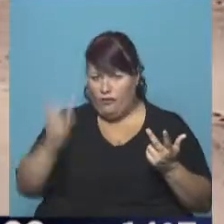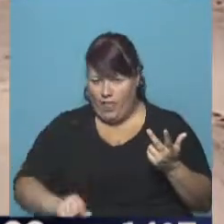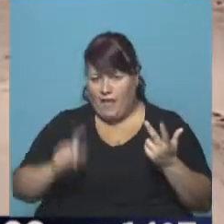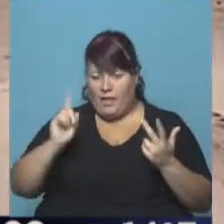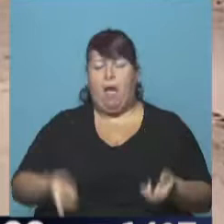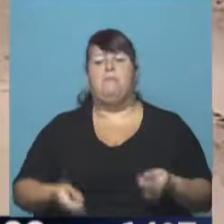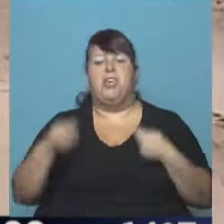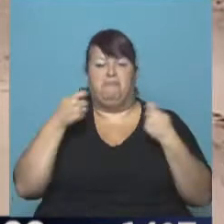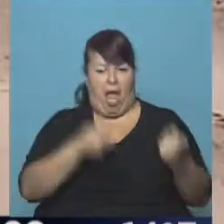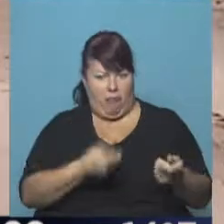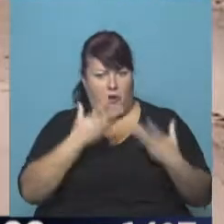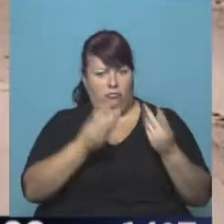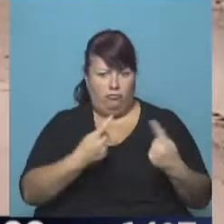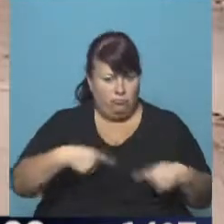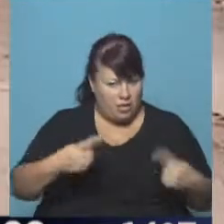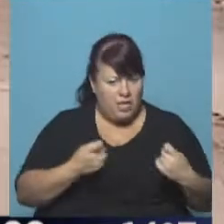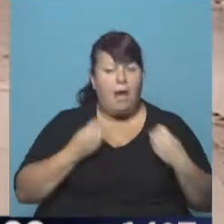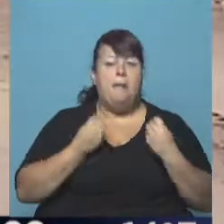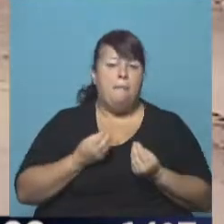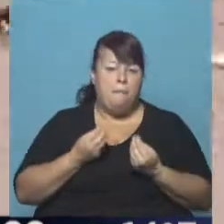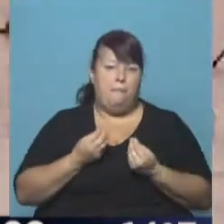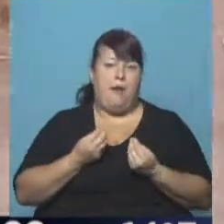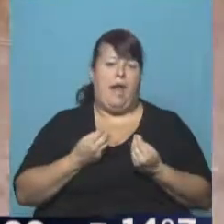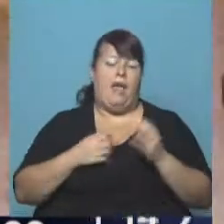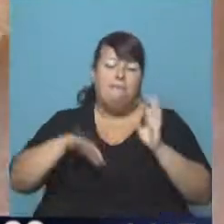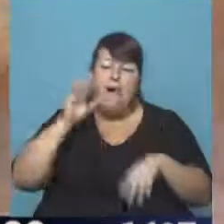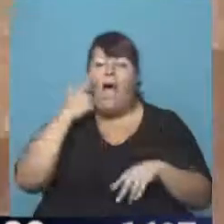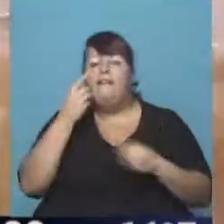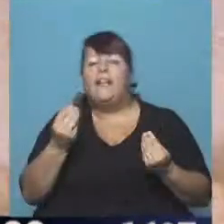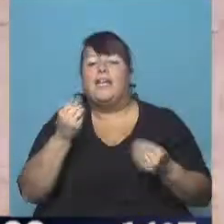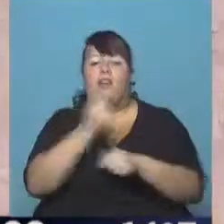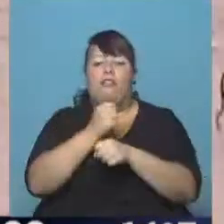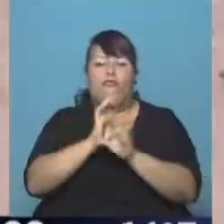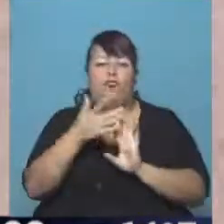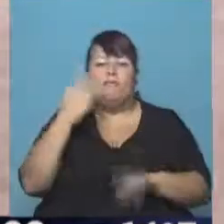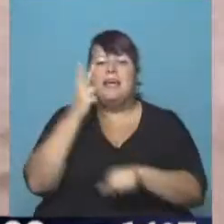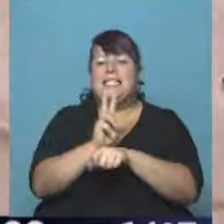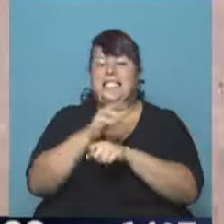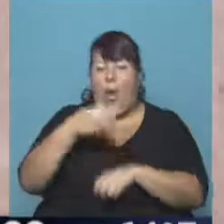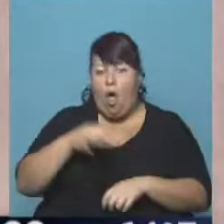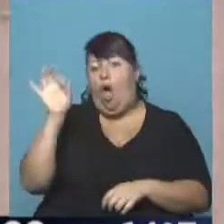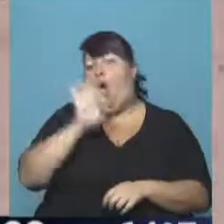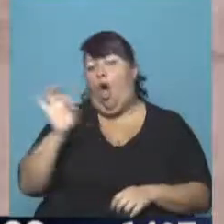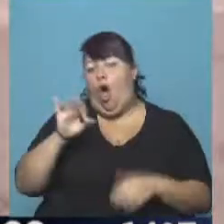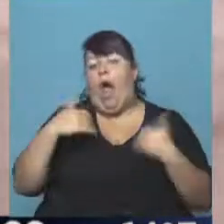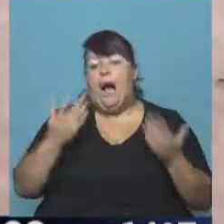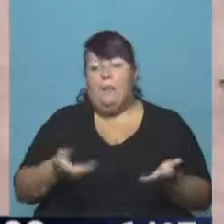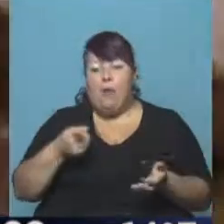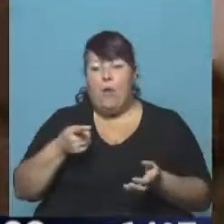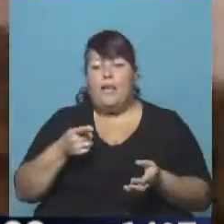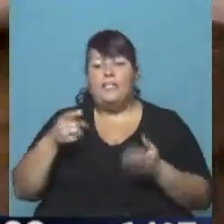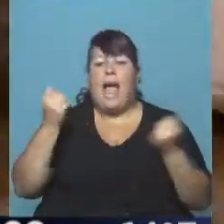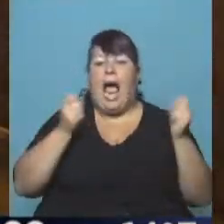también se pusieron a disposición para sobre todo ver los operativos de seguridad en la utilización de